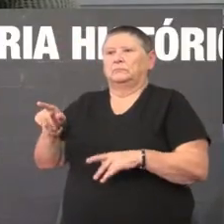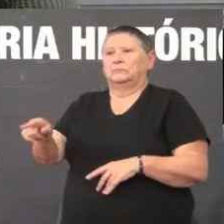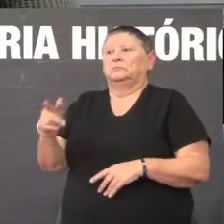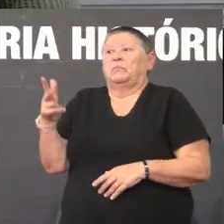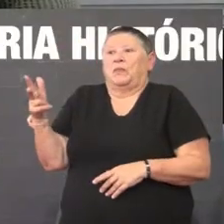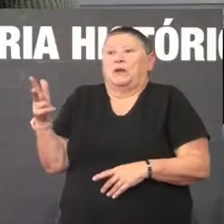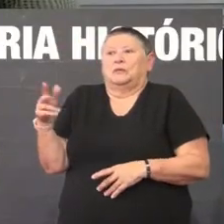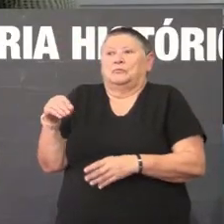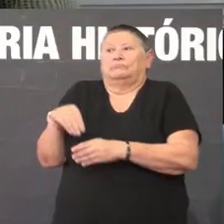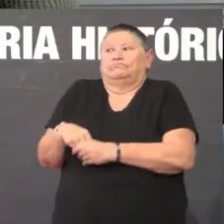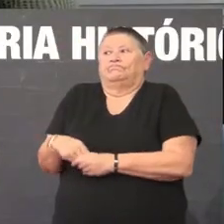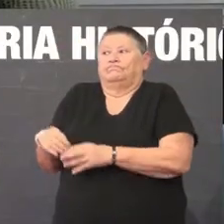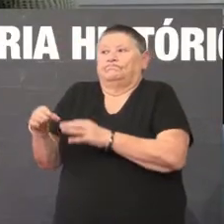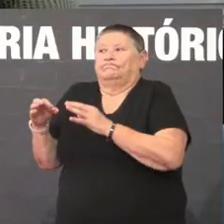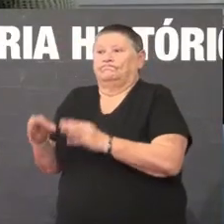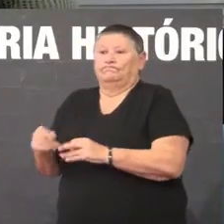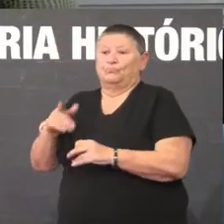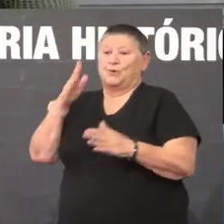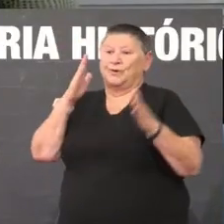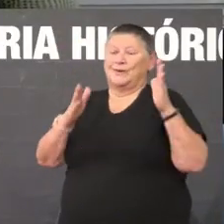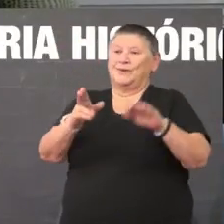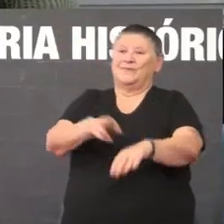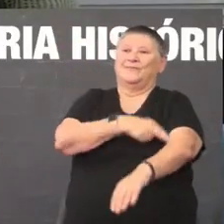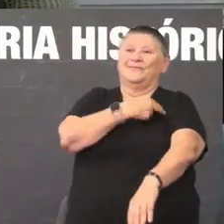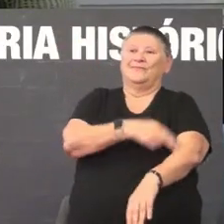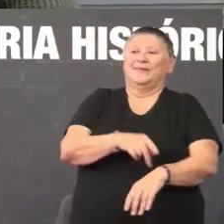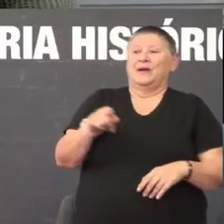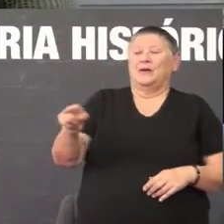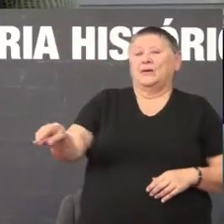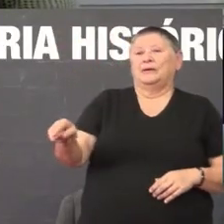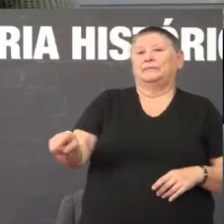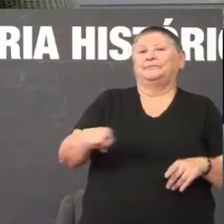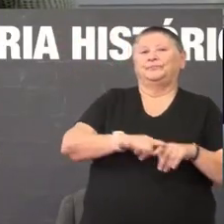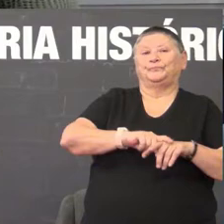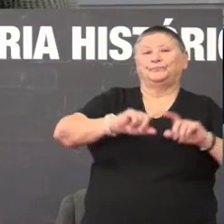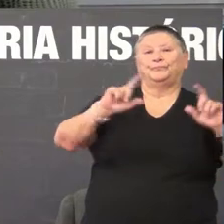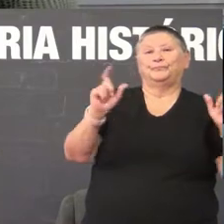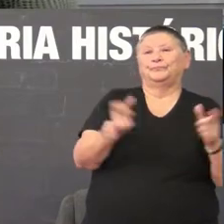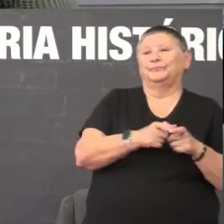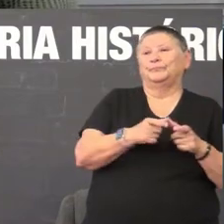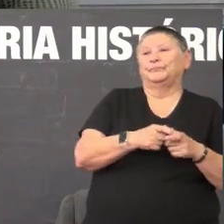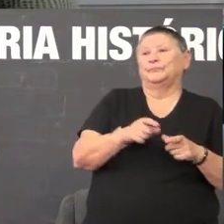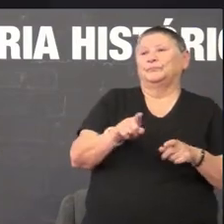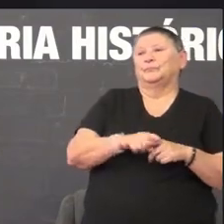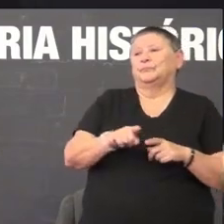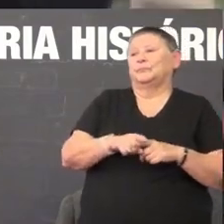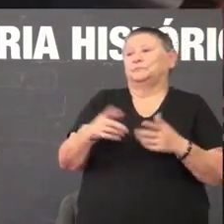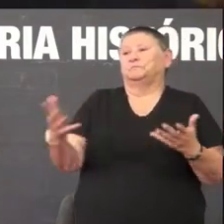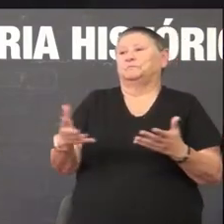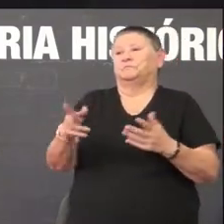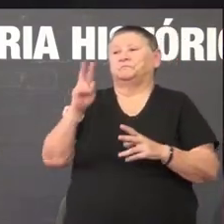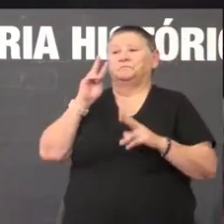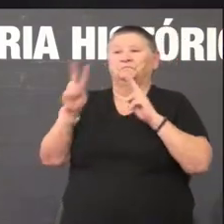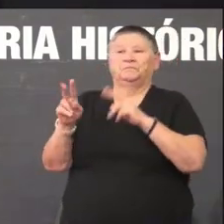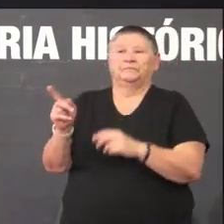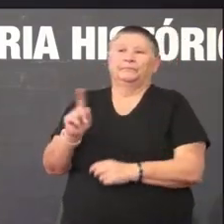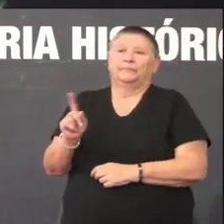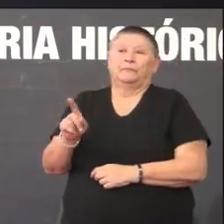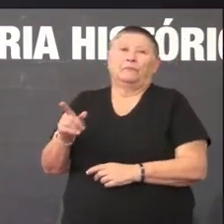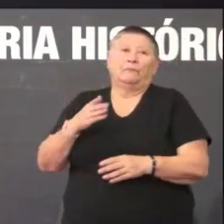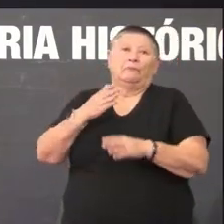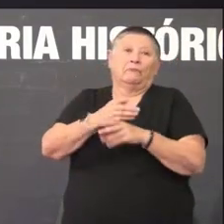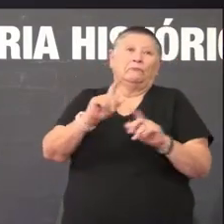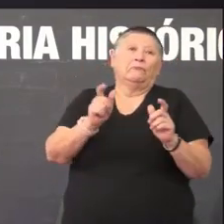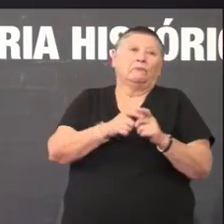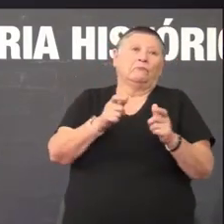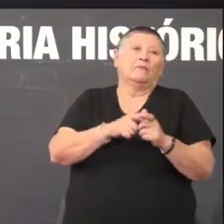derecho. En la época de Franco iba a las reuniones, quiere decir que estaban, los monárquicos no eran bien vistos, bueno, pues él iba a las reuniones